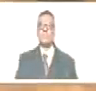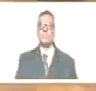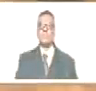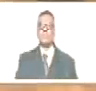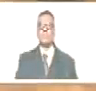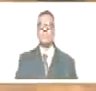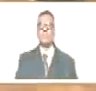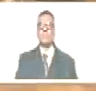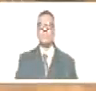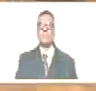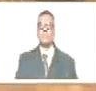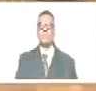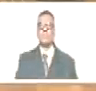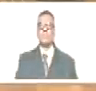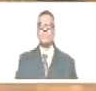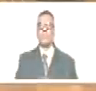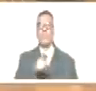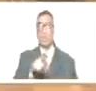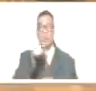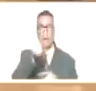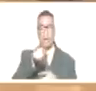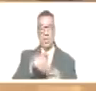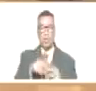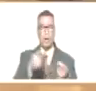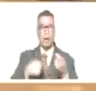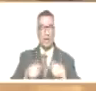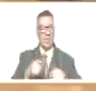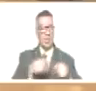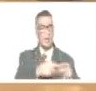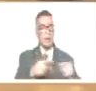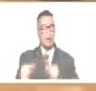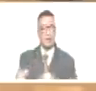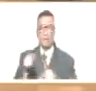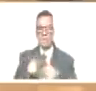sobre los que estaban allí administrando eso.